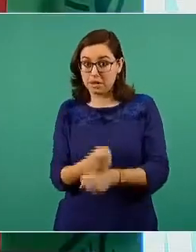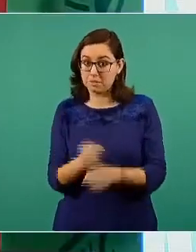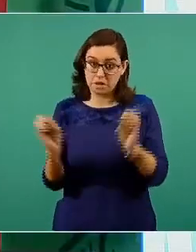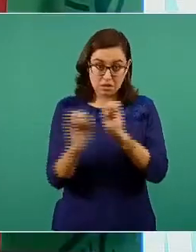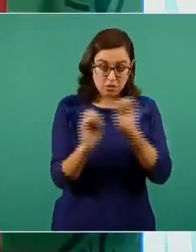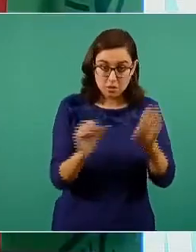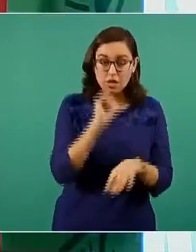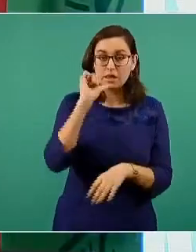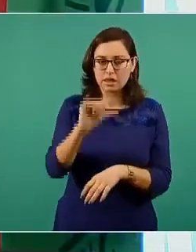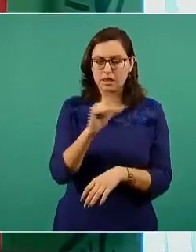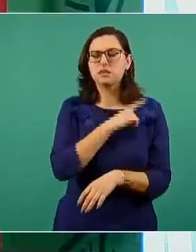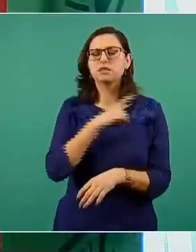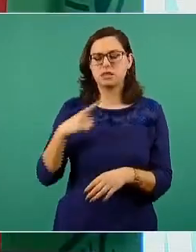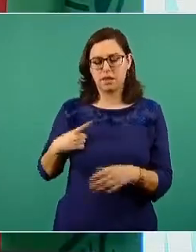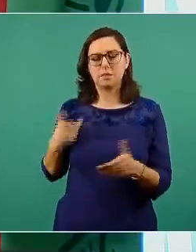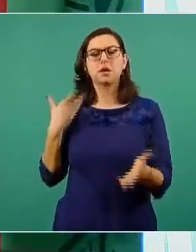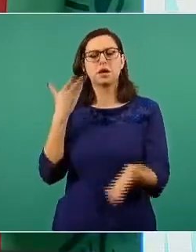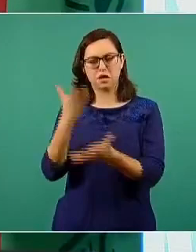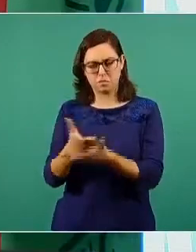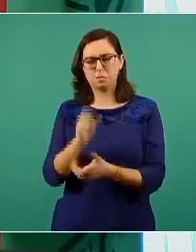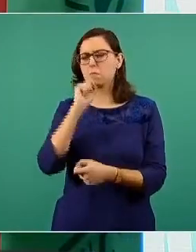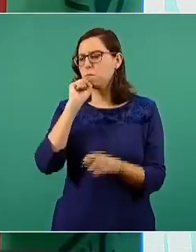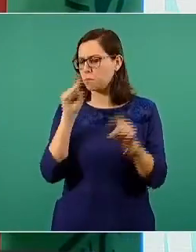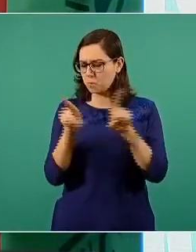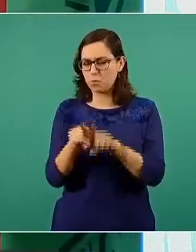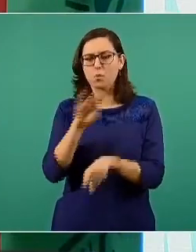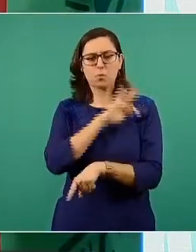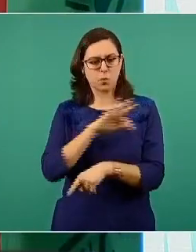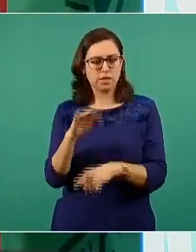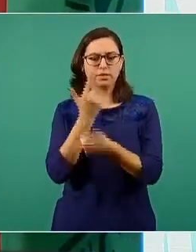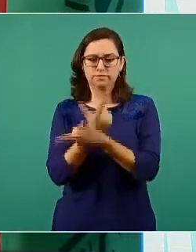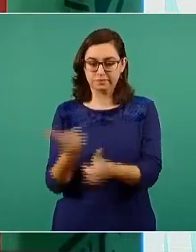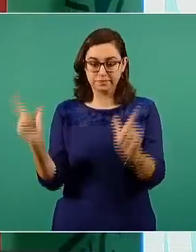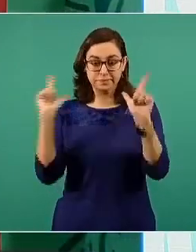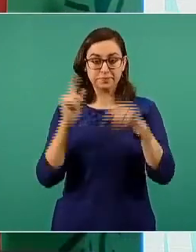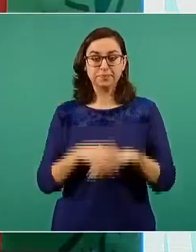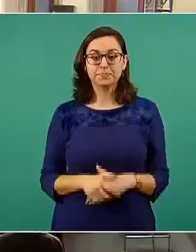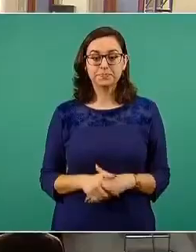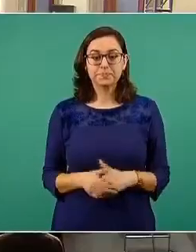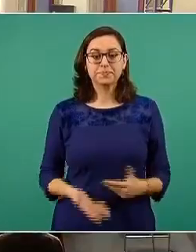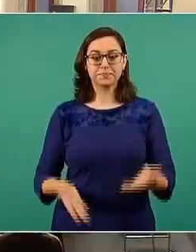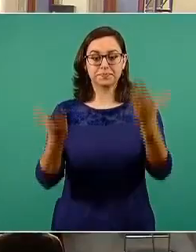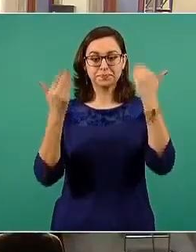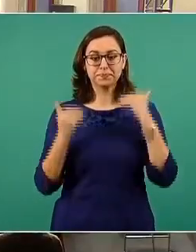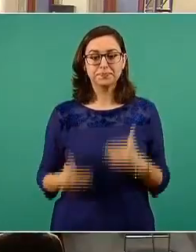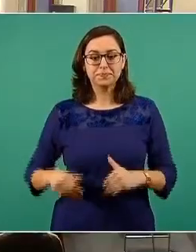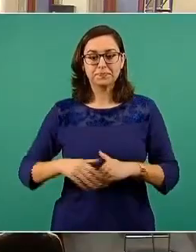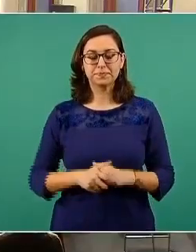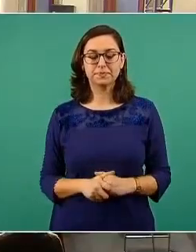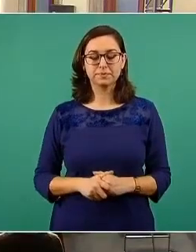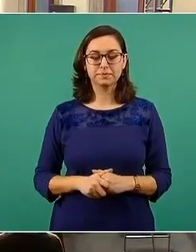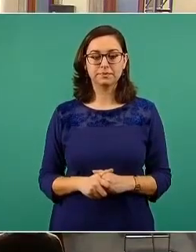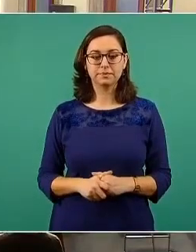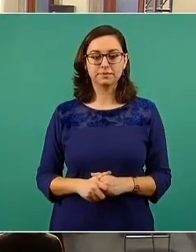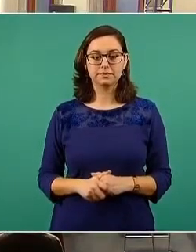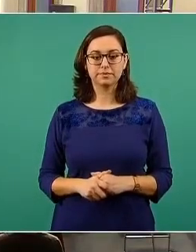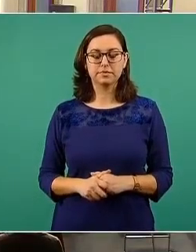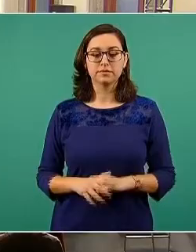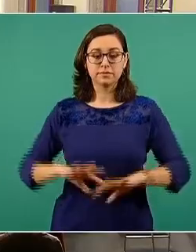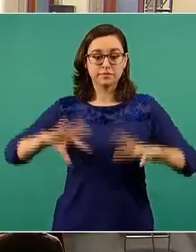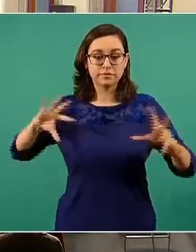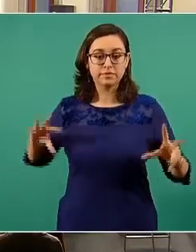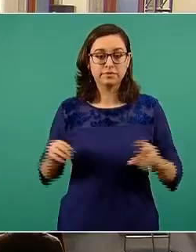que sea, que acuda ya también a vacunarse en este momento. Vamos a ver la siguiente, por favor, que es el avance